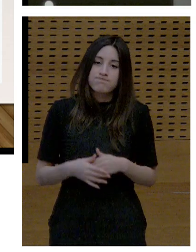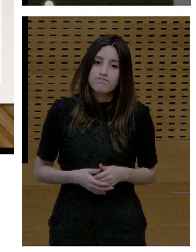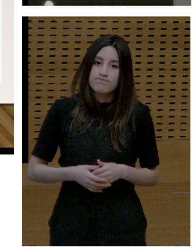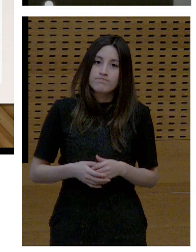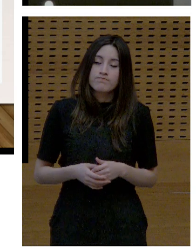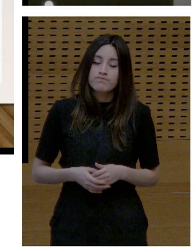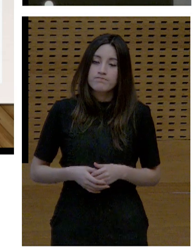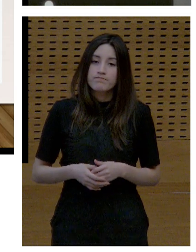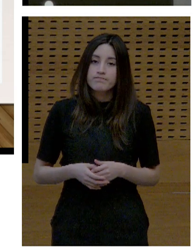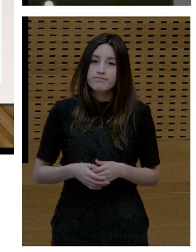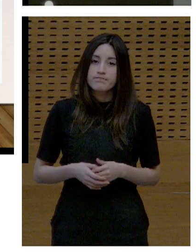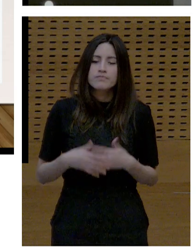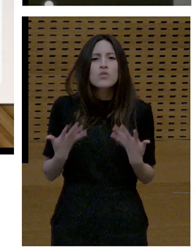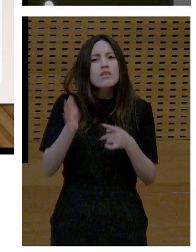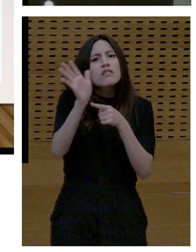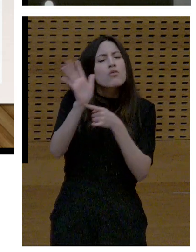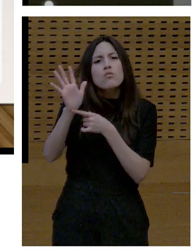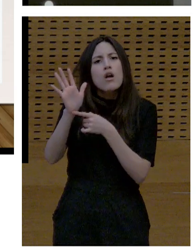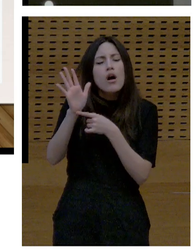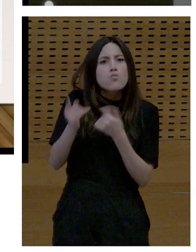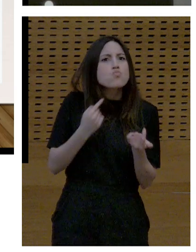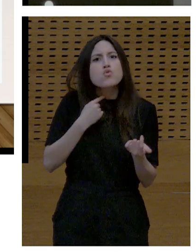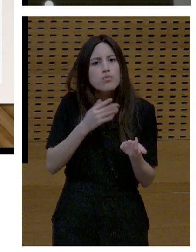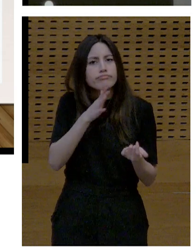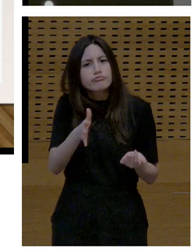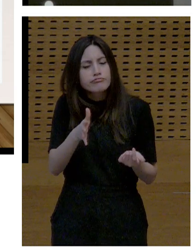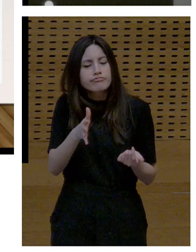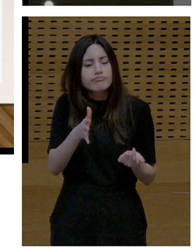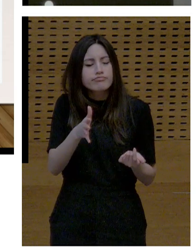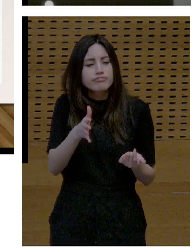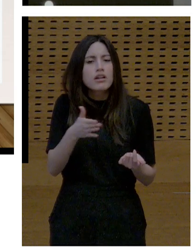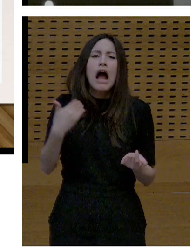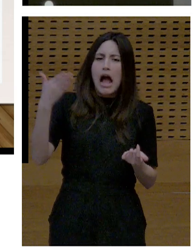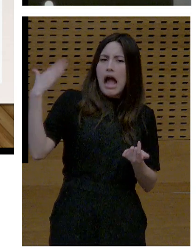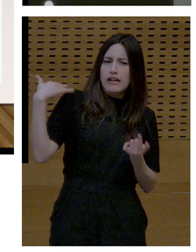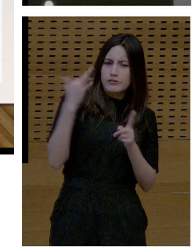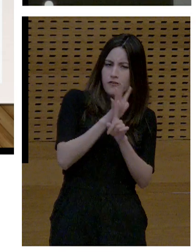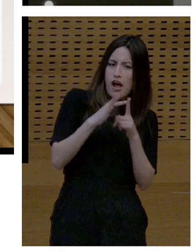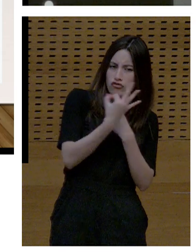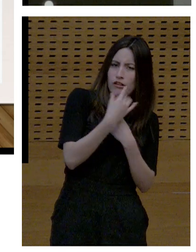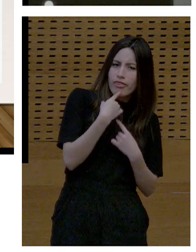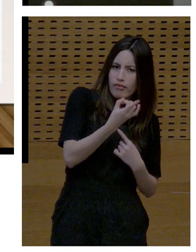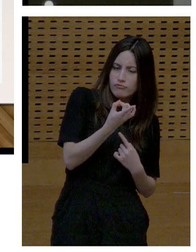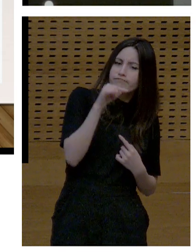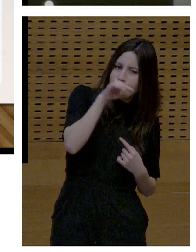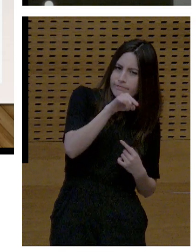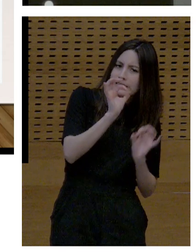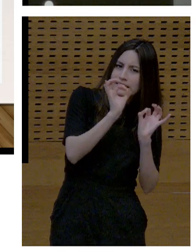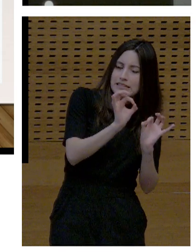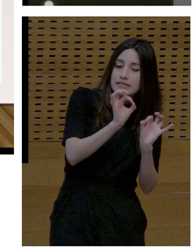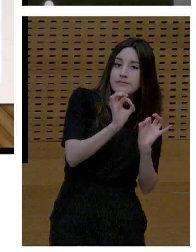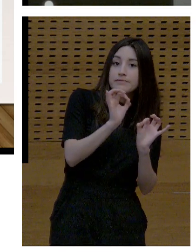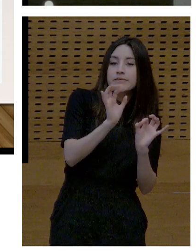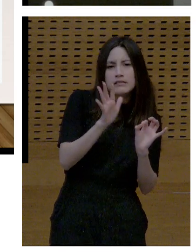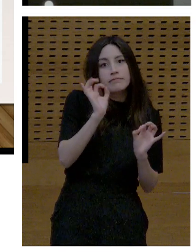¿Por qué se produce esta pérdida de neuronas? Pues son los factores que os he comentado antes. Esta neurona